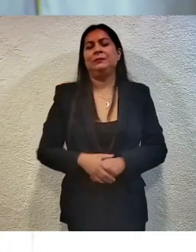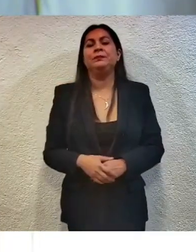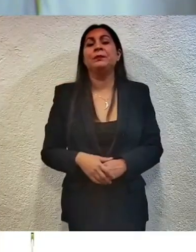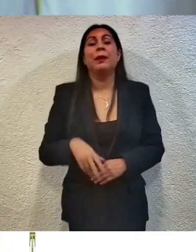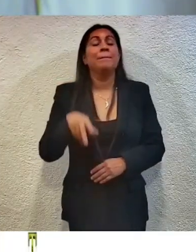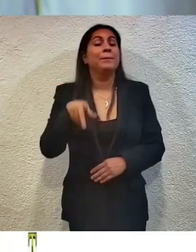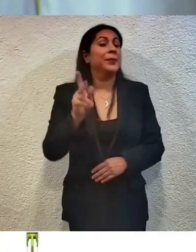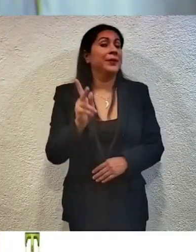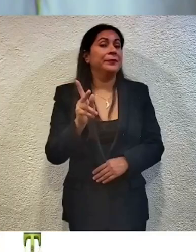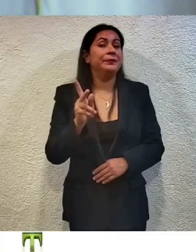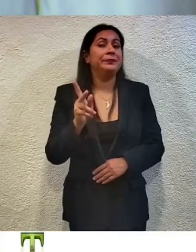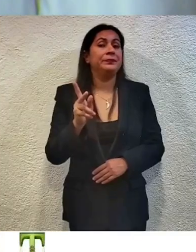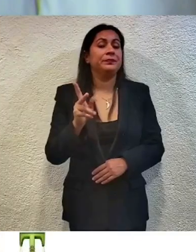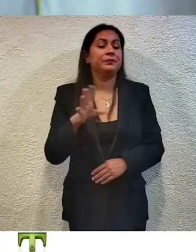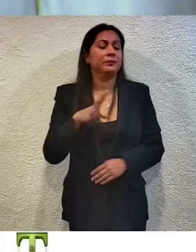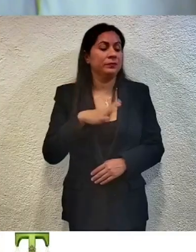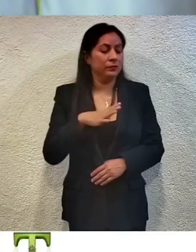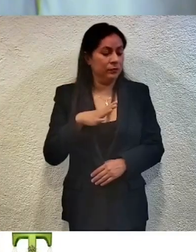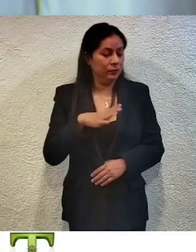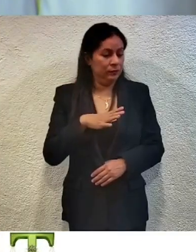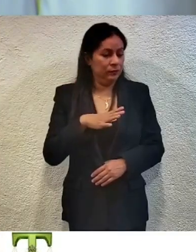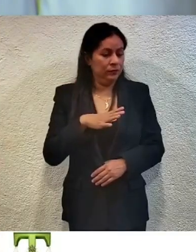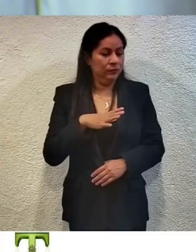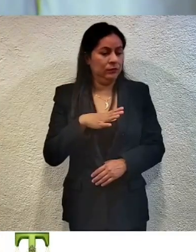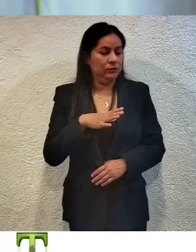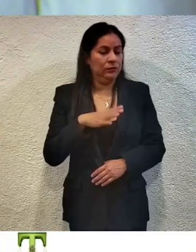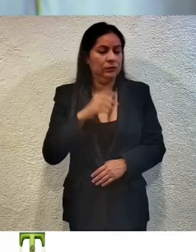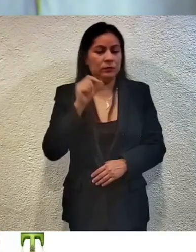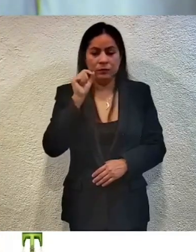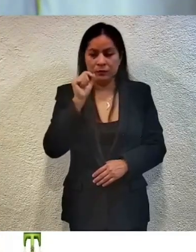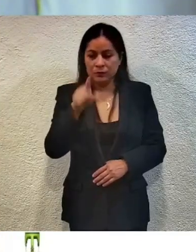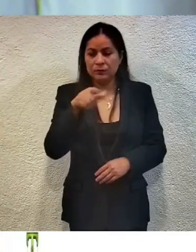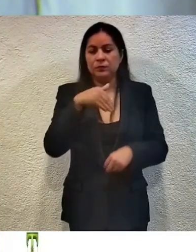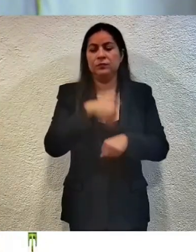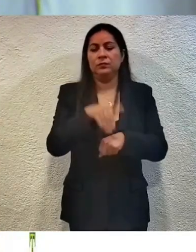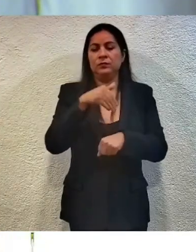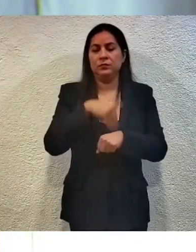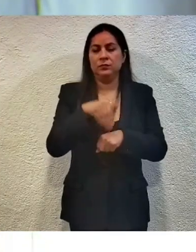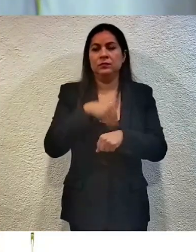pero tomando en cuenta los